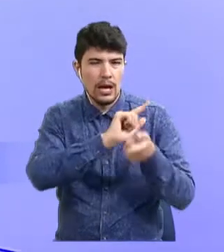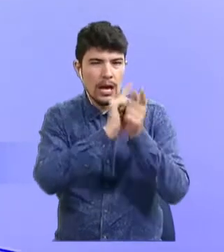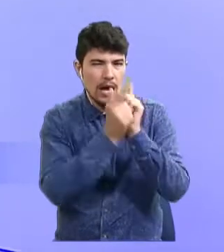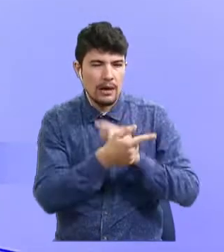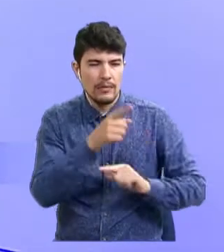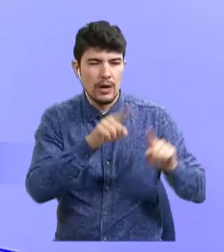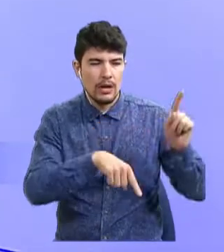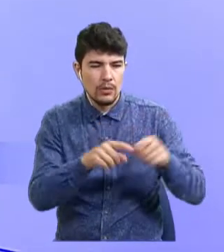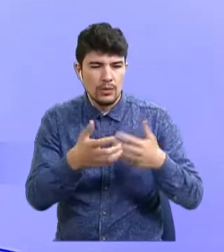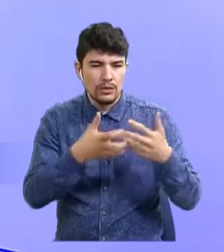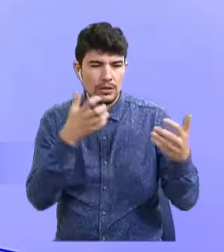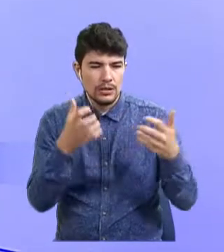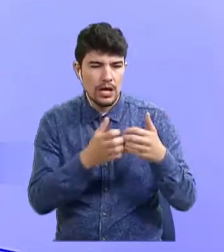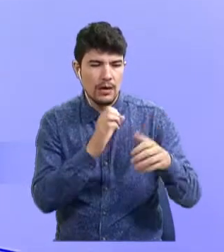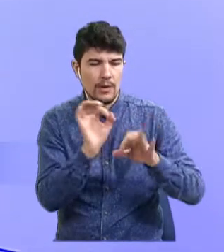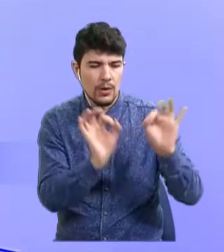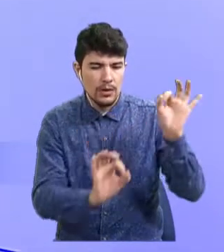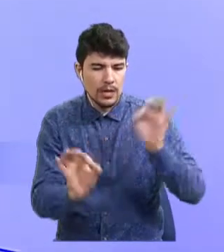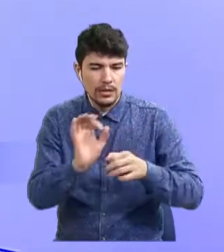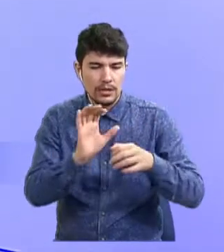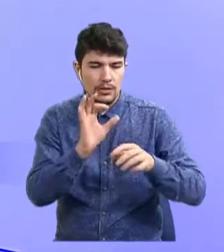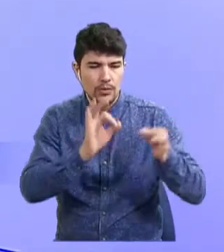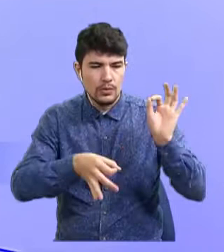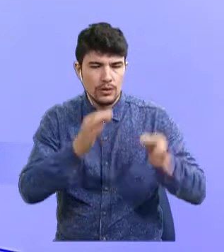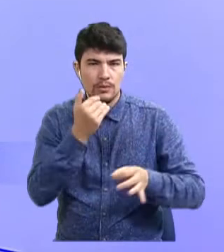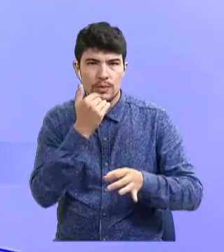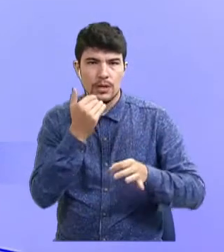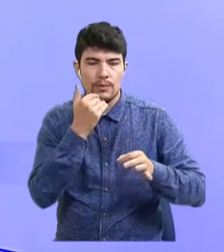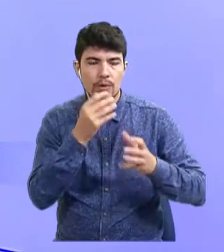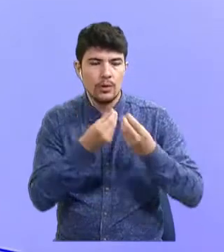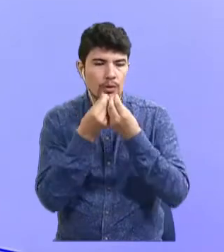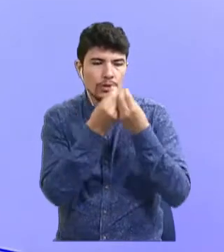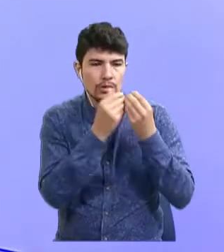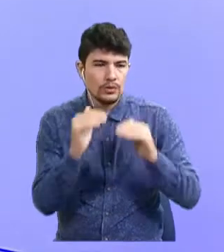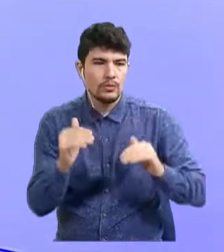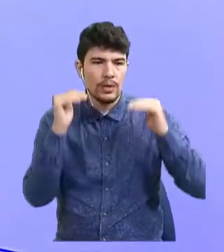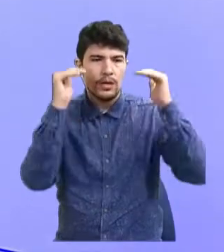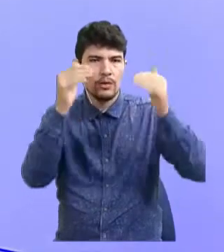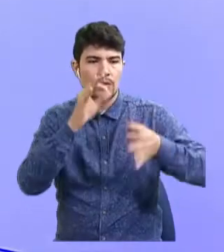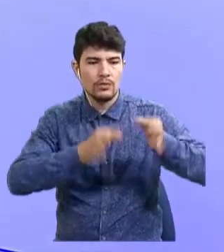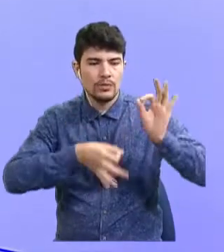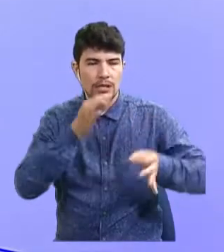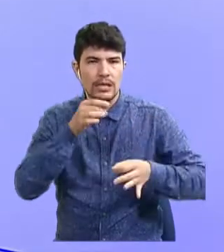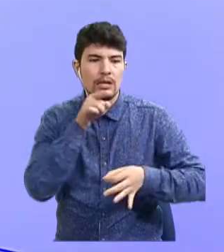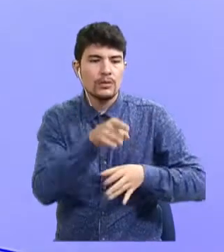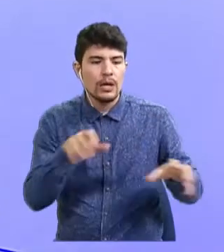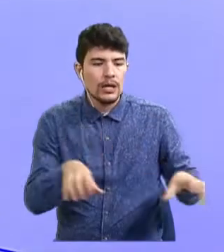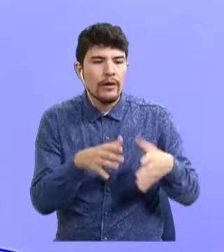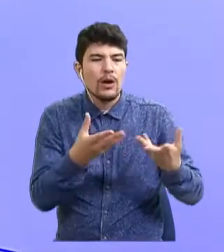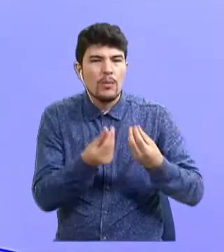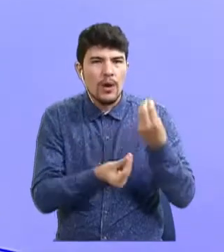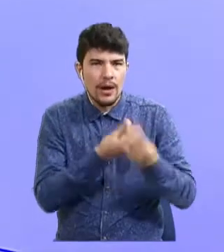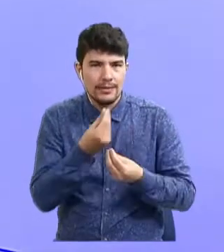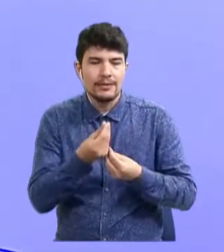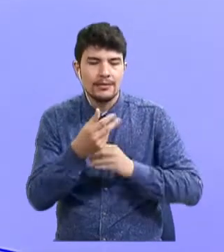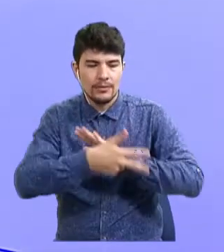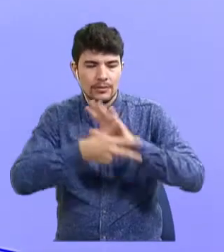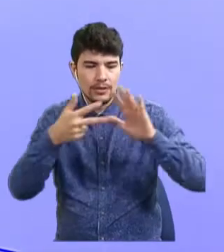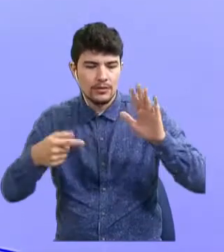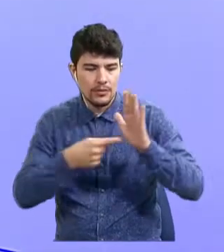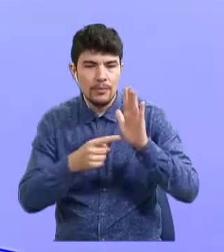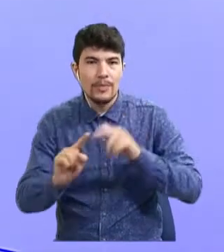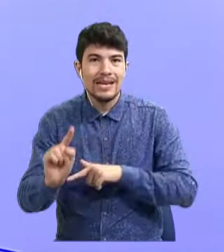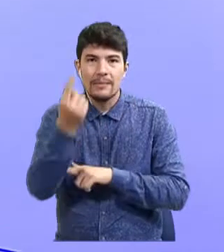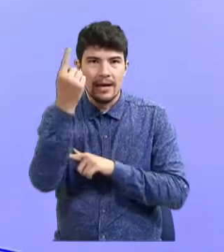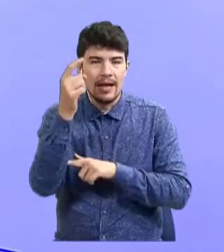sistemas de organización de la justicia, como es el Consejo Superior de la Judicatura, algunas actividades deben hacerse por el constituyente primario. ¿Qué quiere